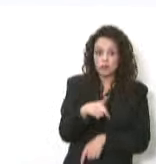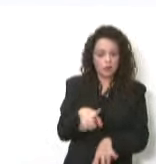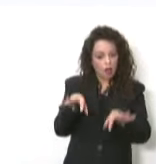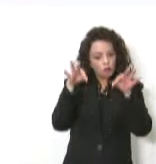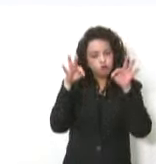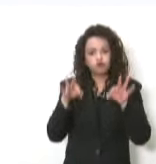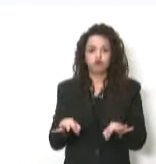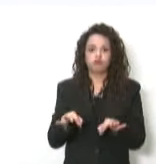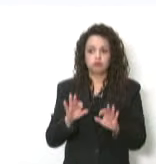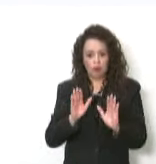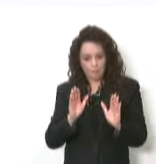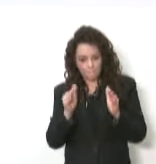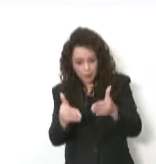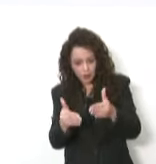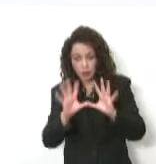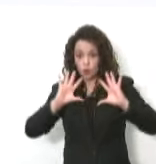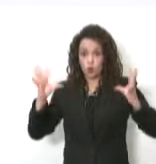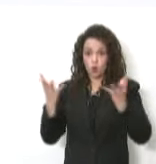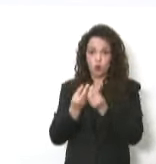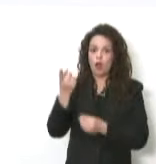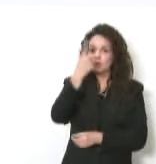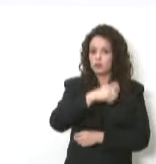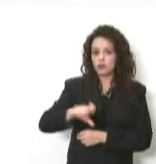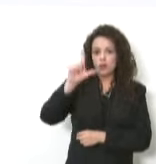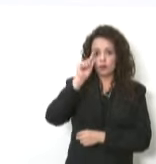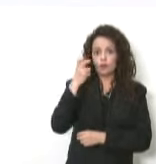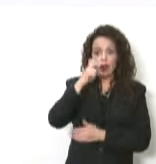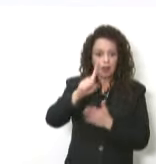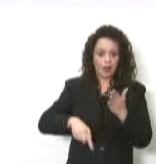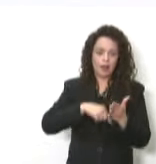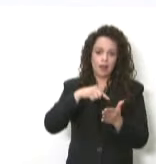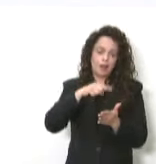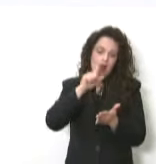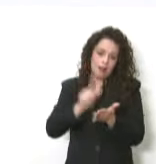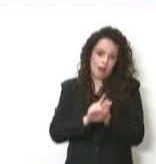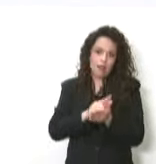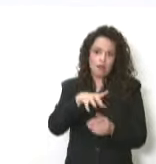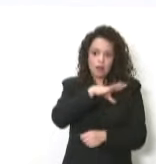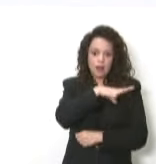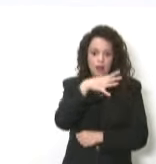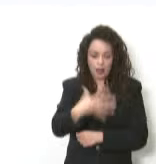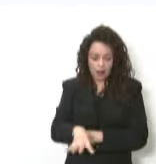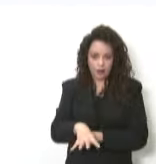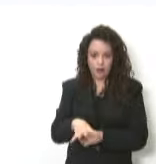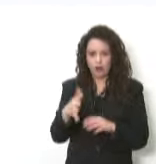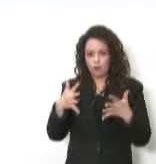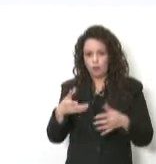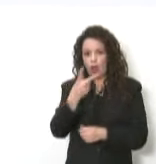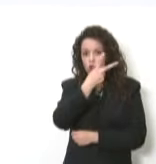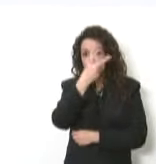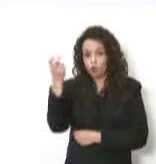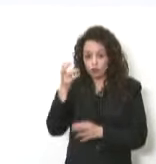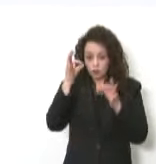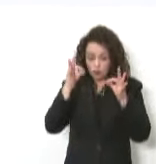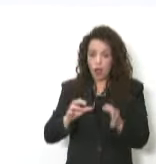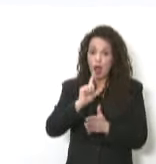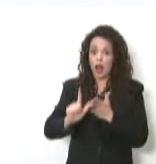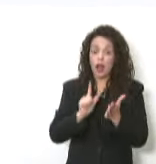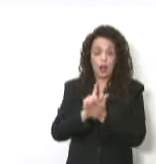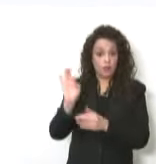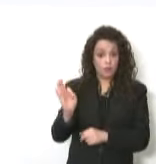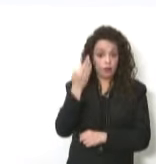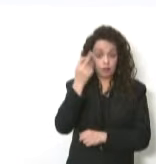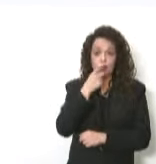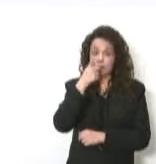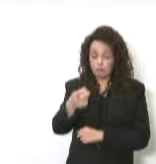específicas, que suman 170, esto es la ley general, y son alrededor de 200 específicas en la ley federal. Lo que se